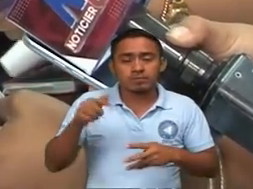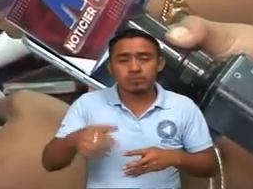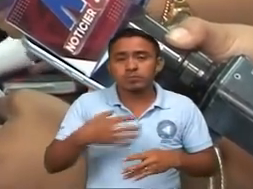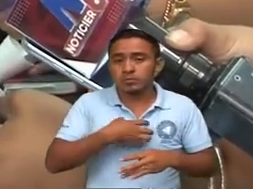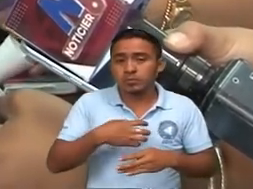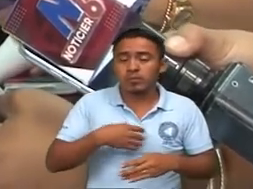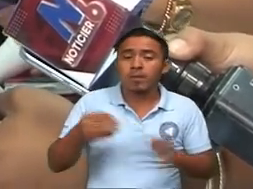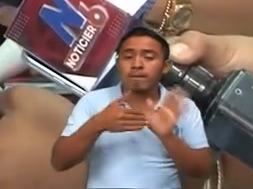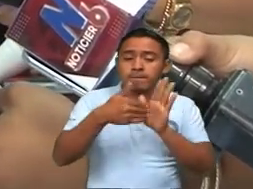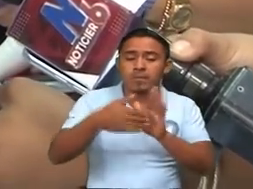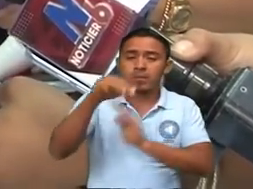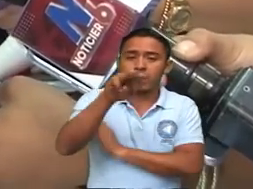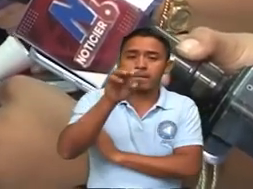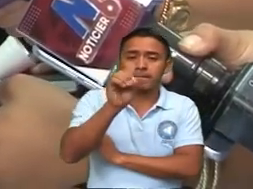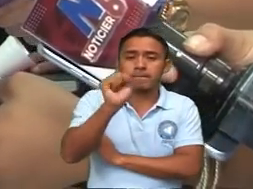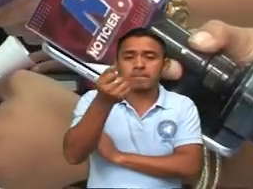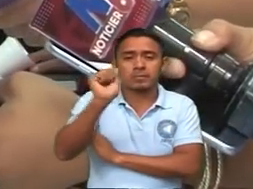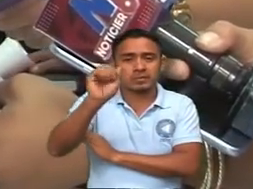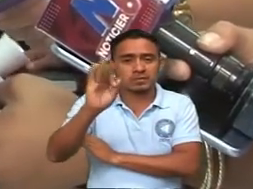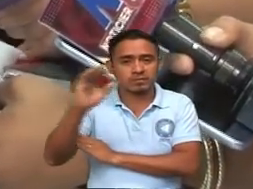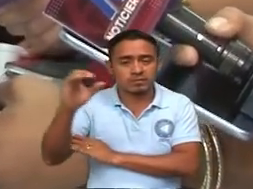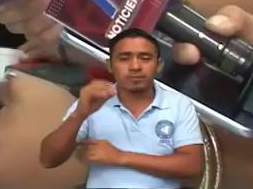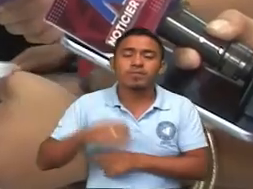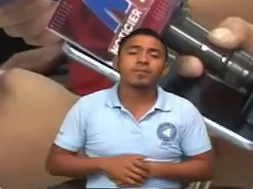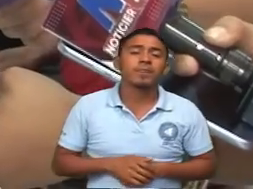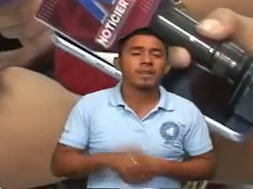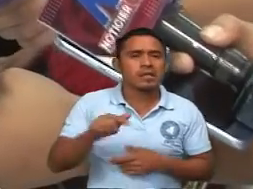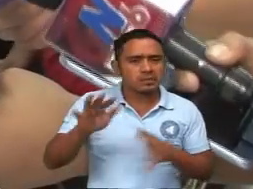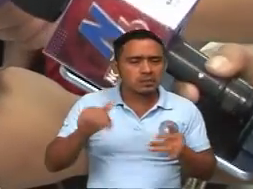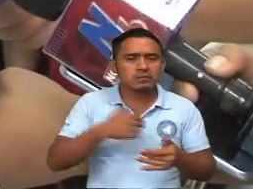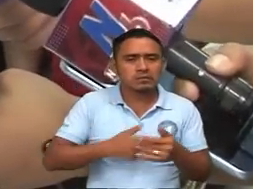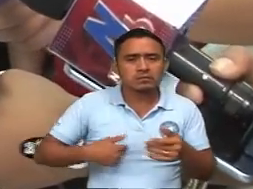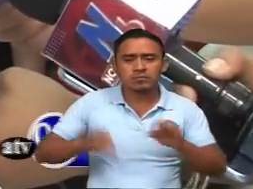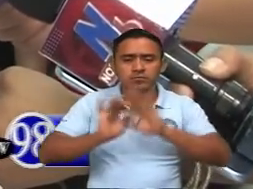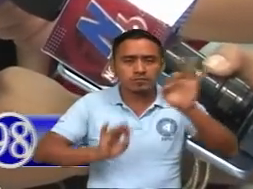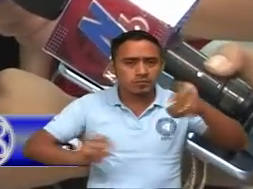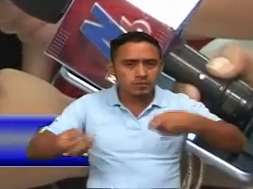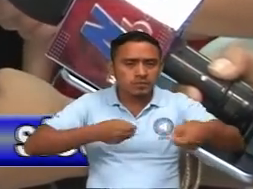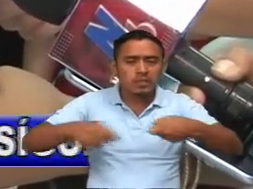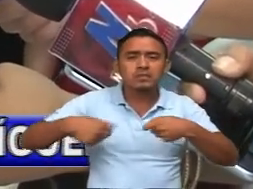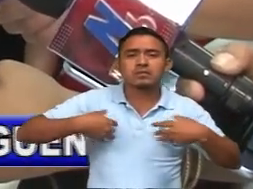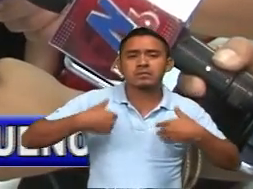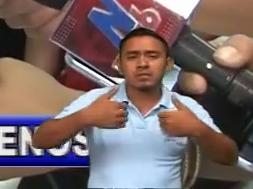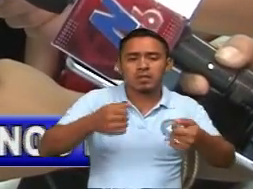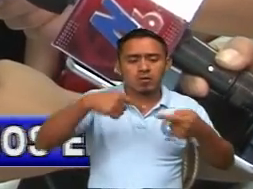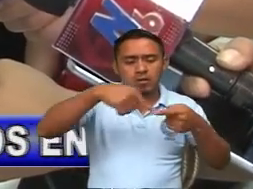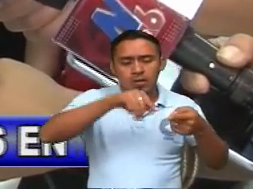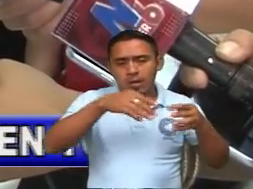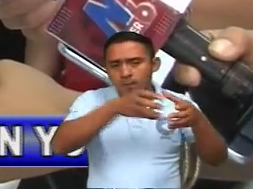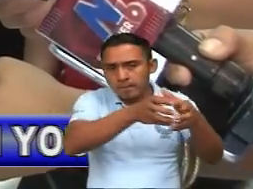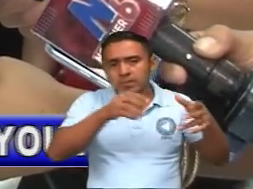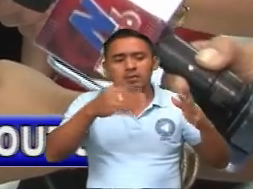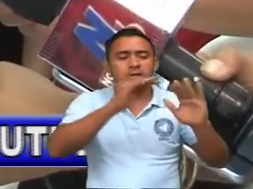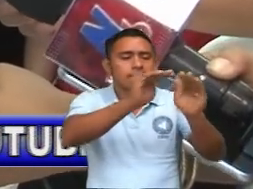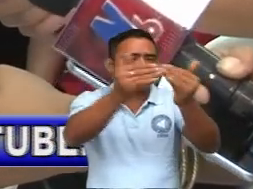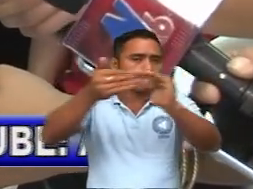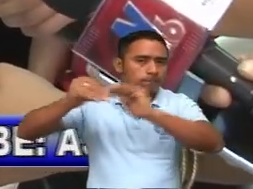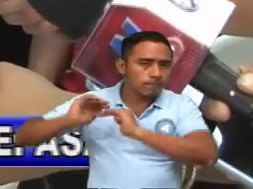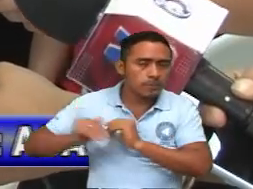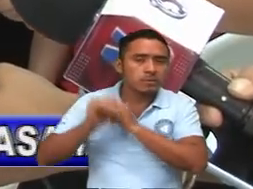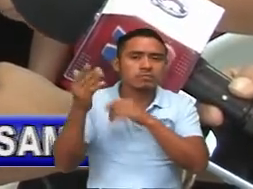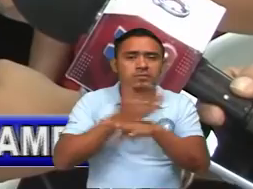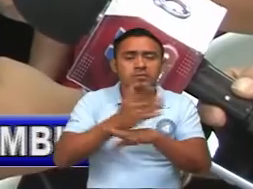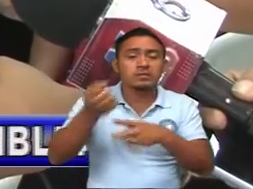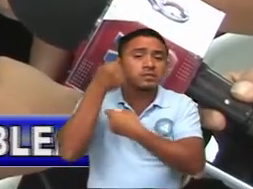de salud, hemos venido realizando lo que son las ferias de salud en la comunidad, en el barrio, con la participación de todos los